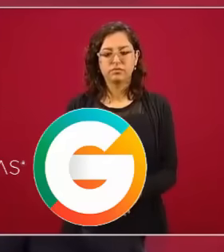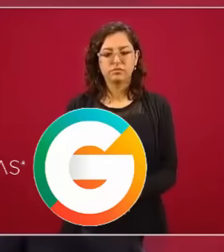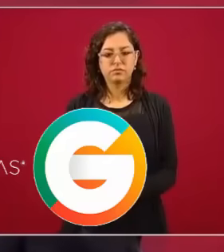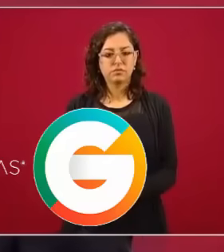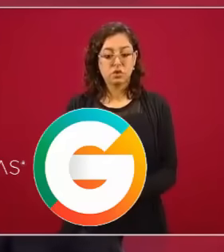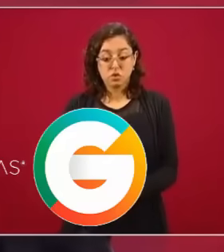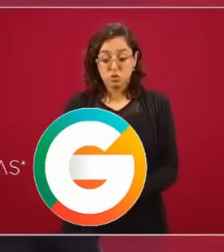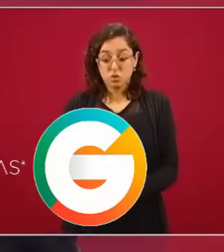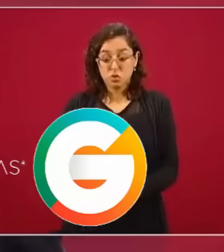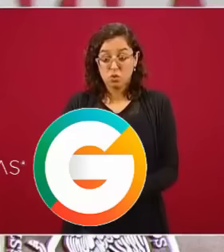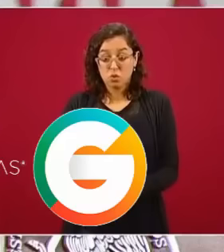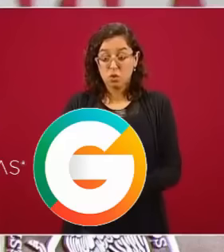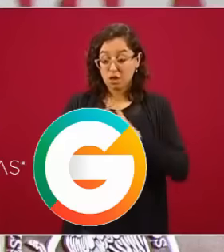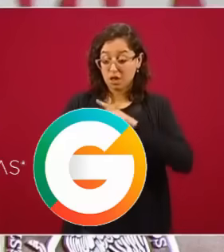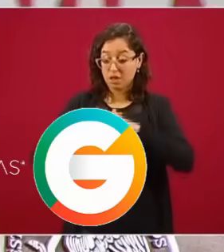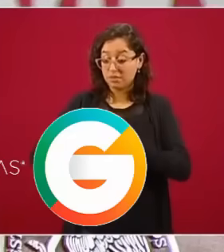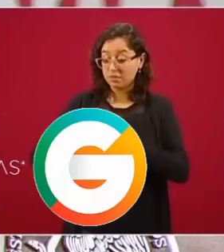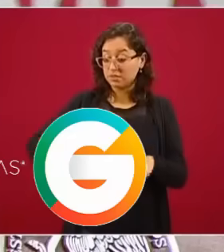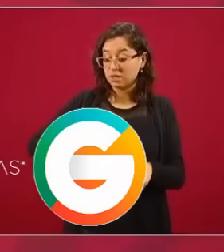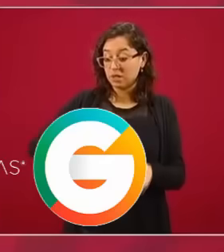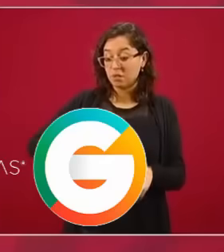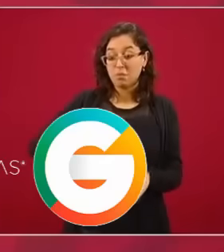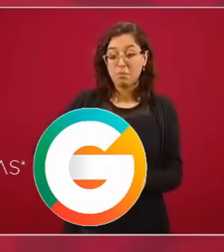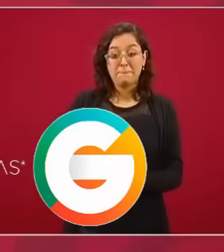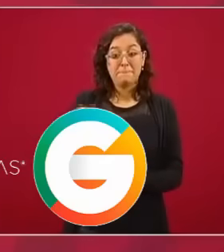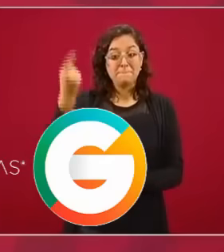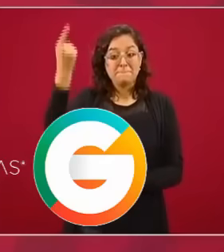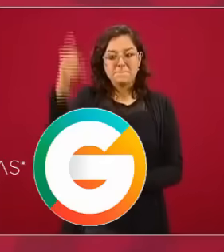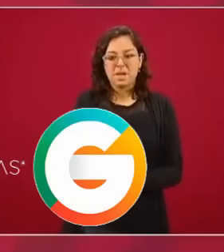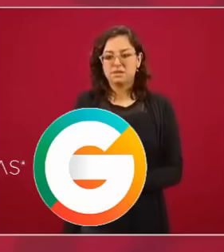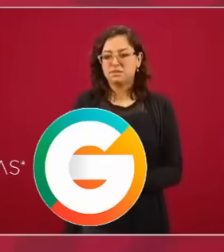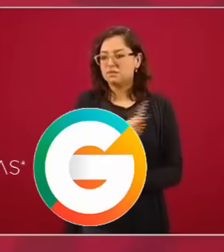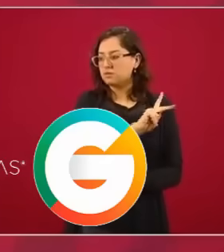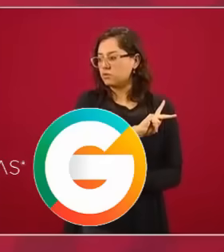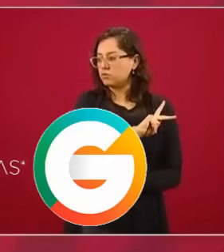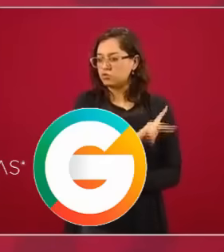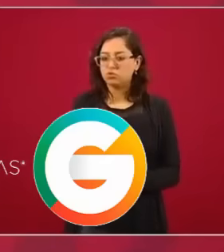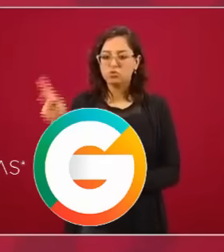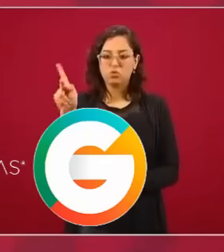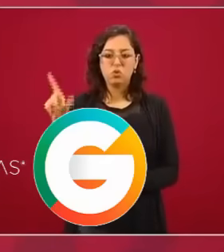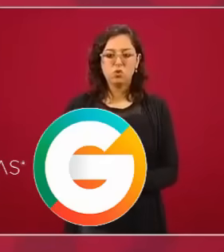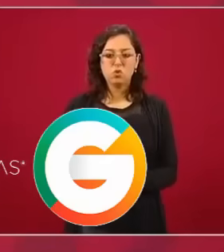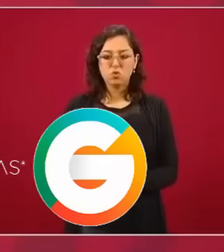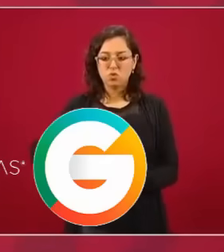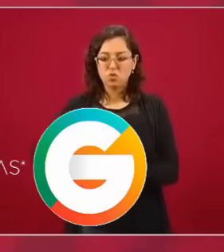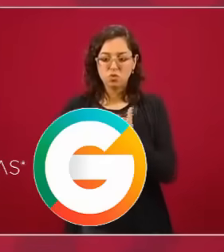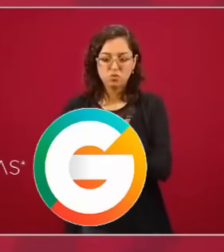el principio a todos los servidores públicos.